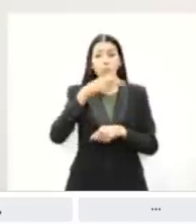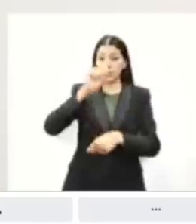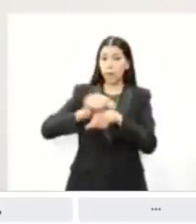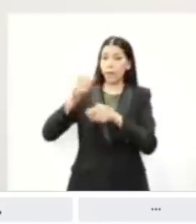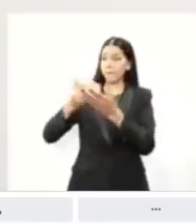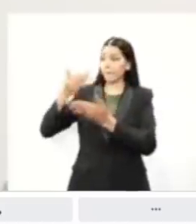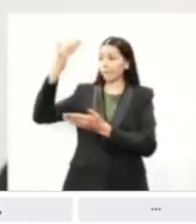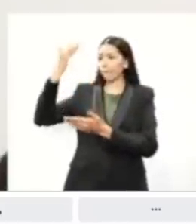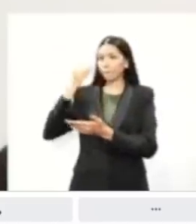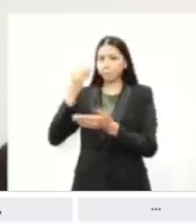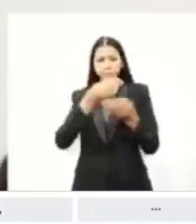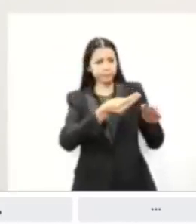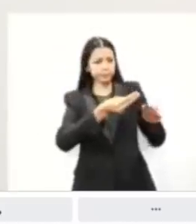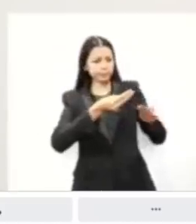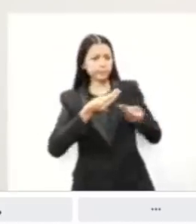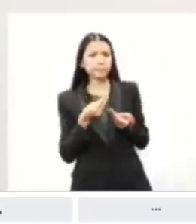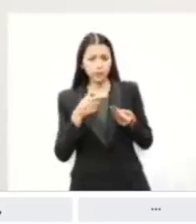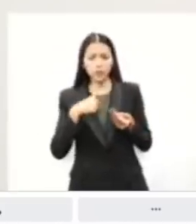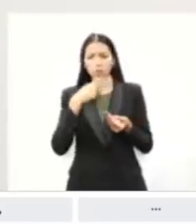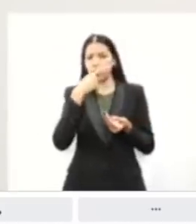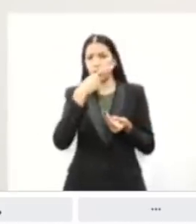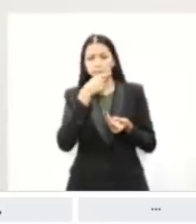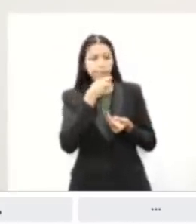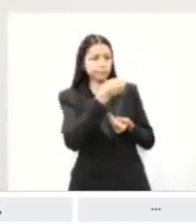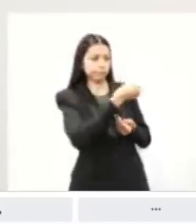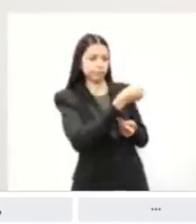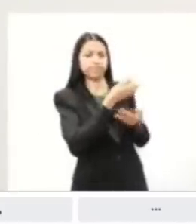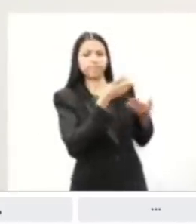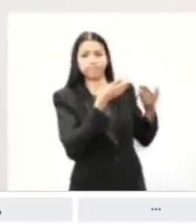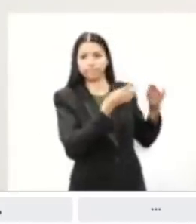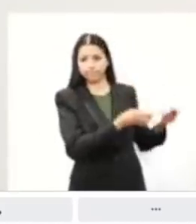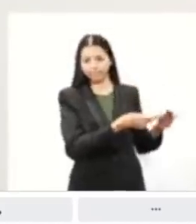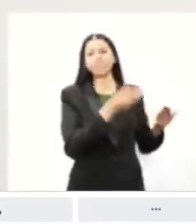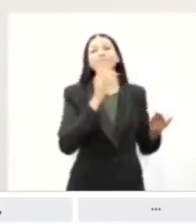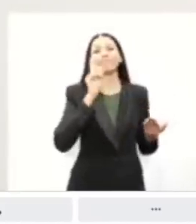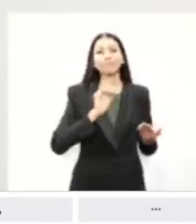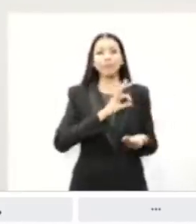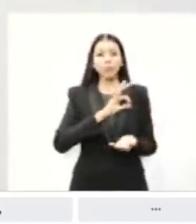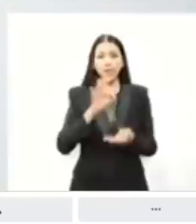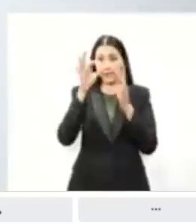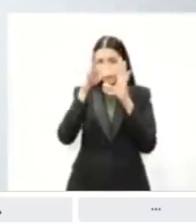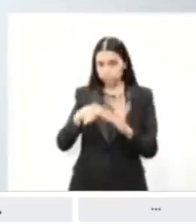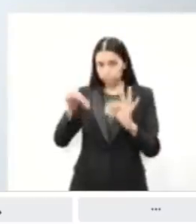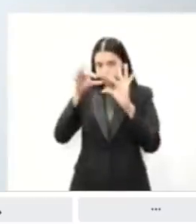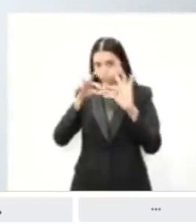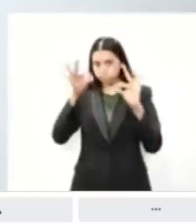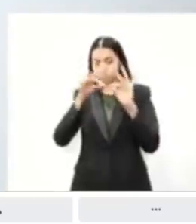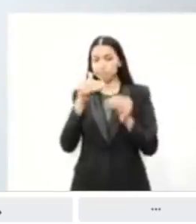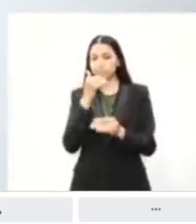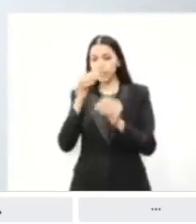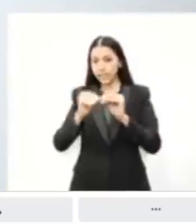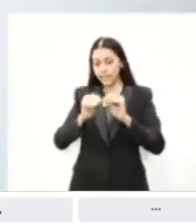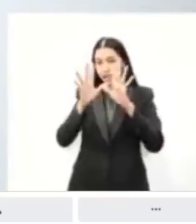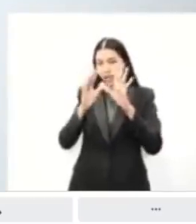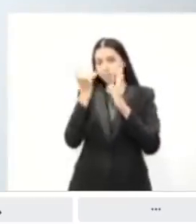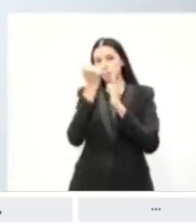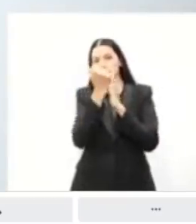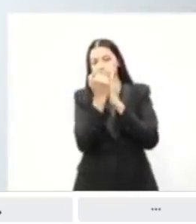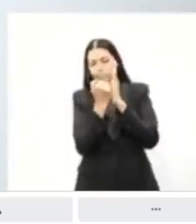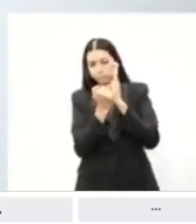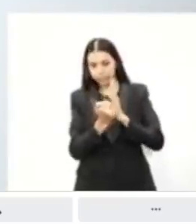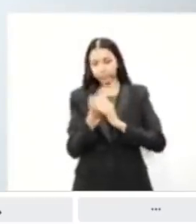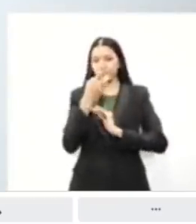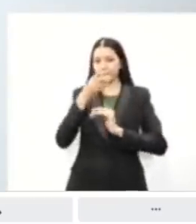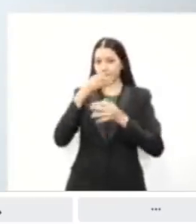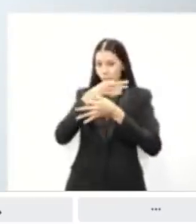pasada. Y voy a cederle el micrófono para que ella pueda explicarles y comentarles a detalle